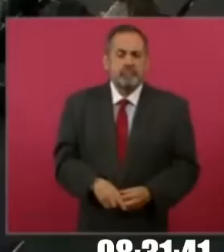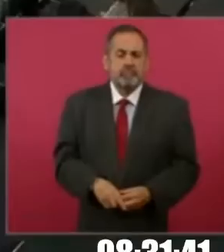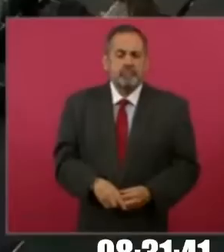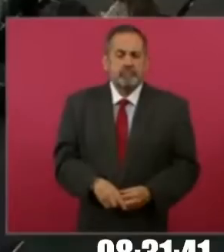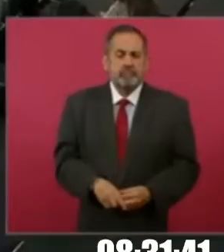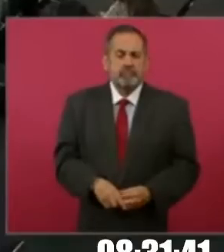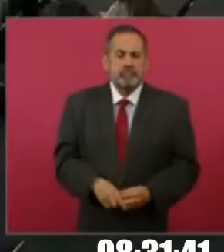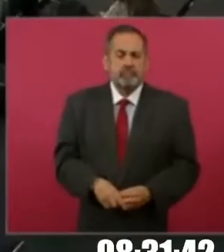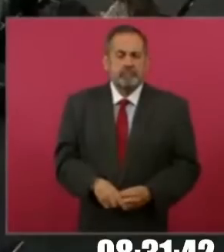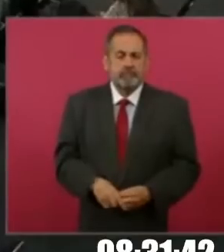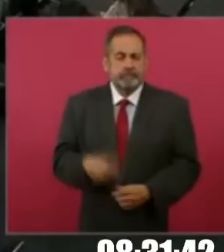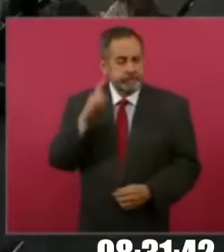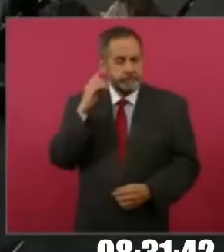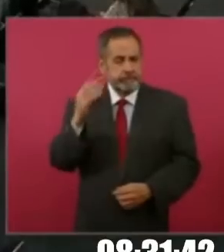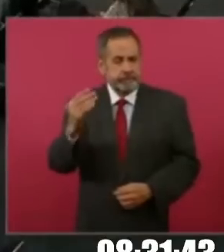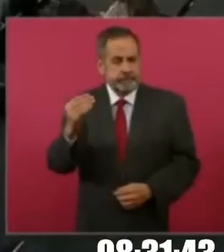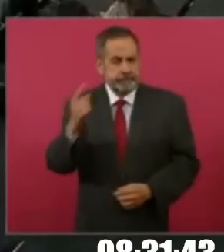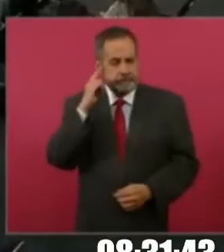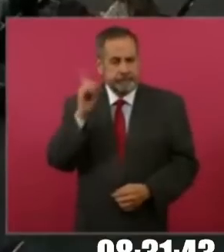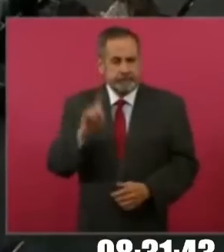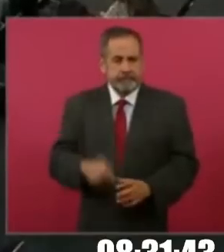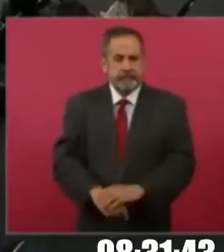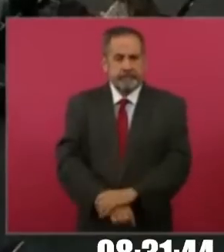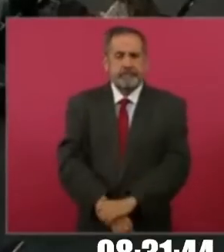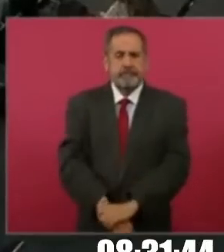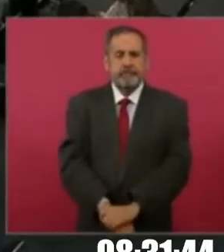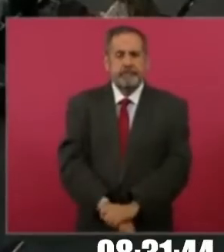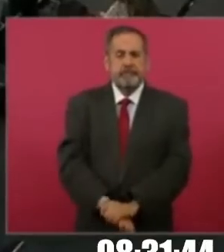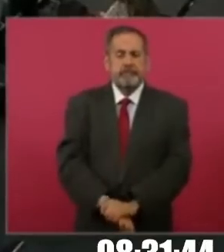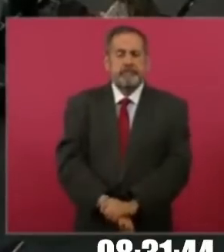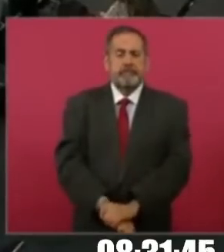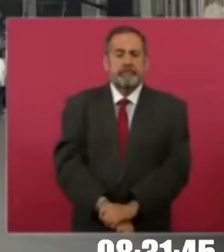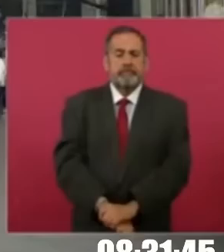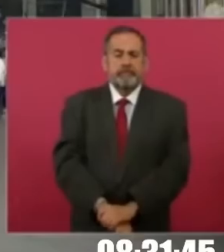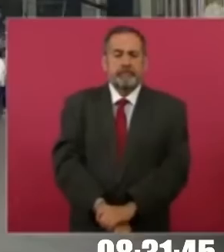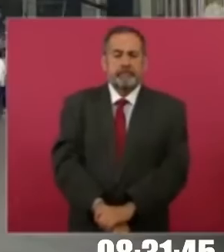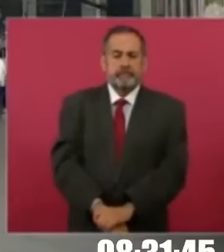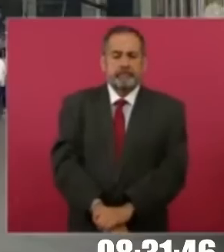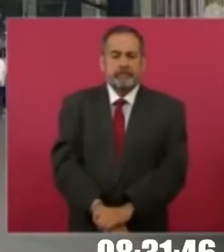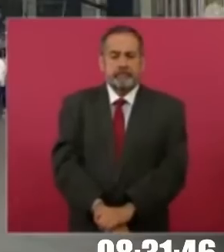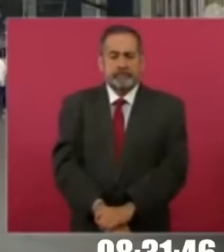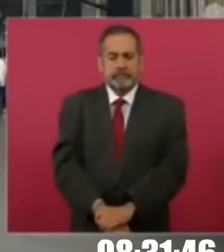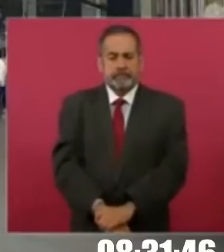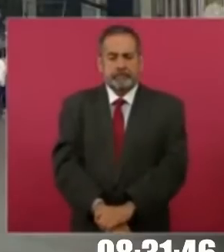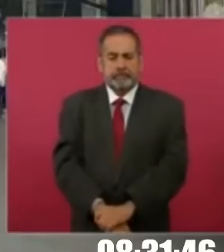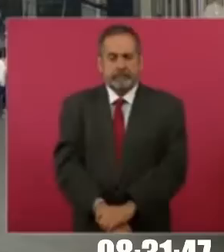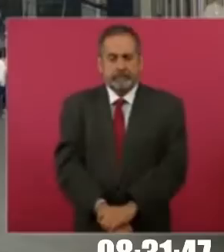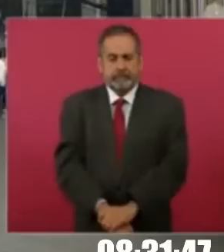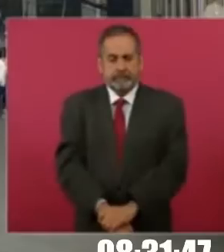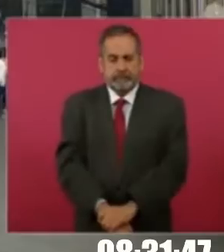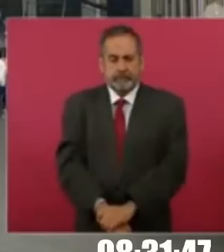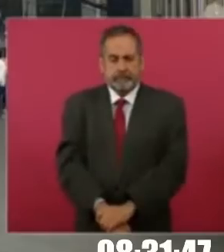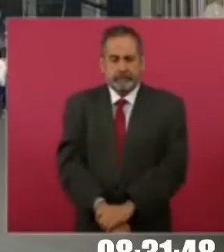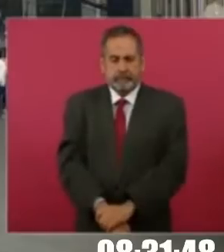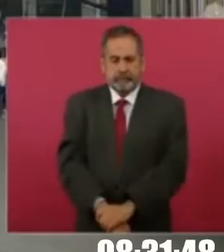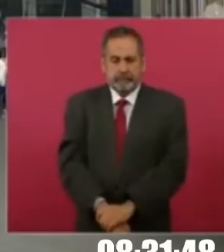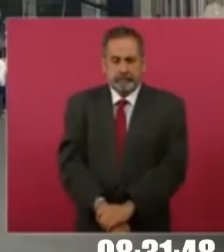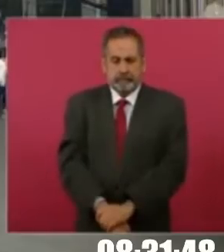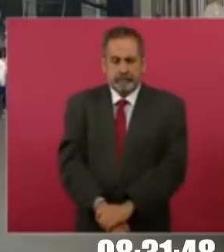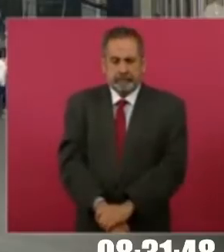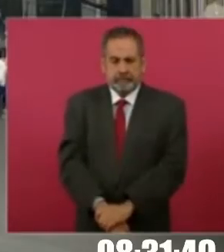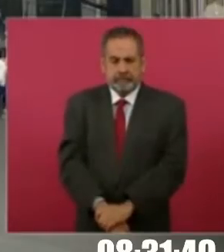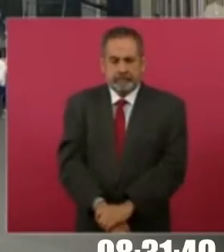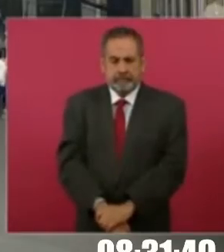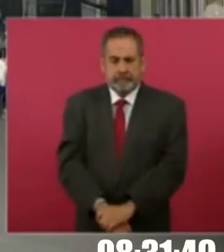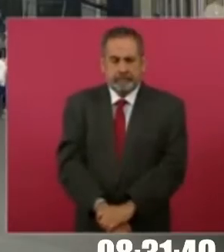detenciones hubo algunas irregularidades o aspectos de pues abuso de poder la encapucharon dijo que hicieron disparar en